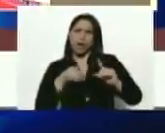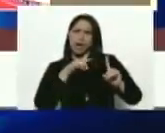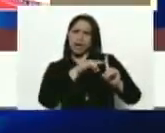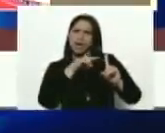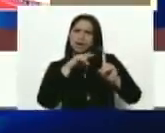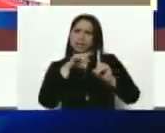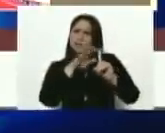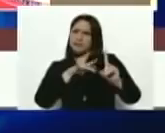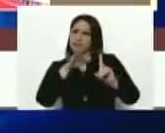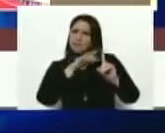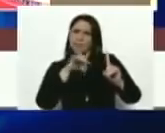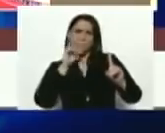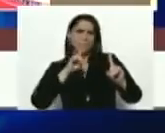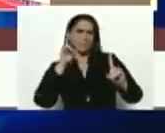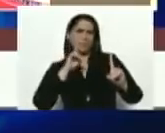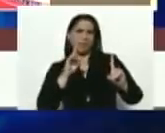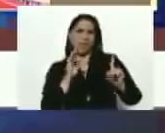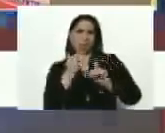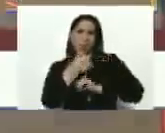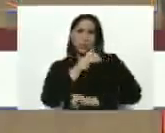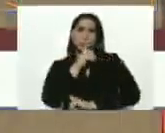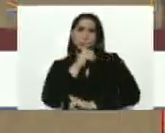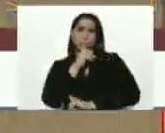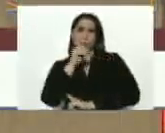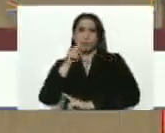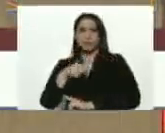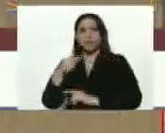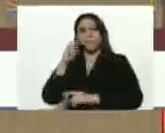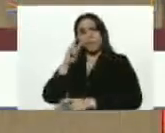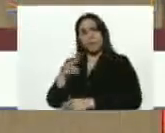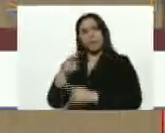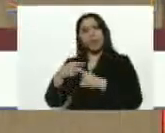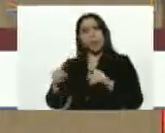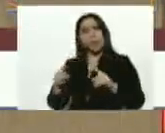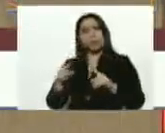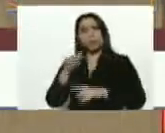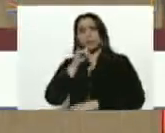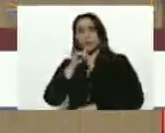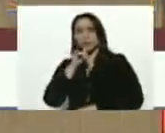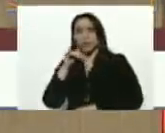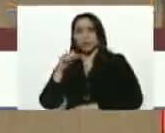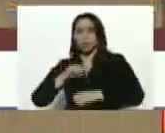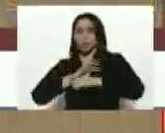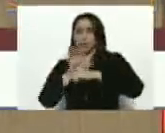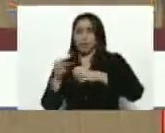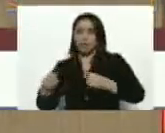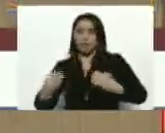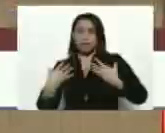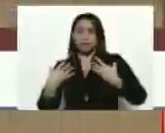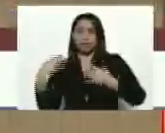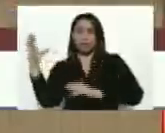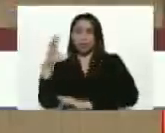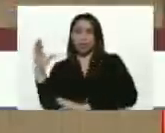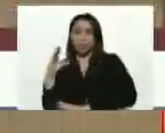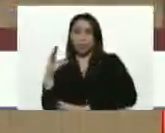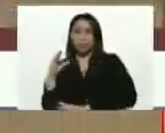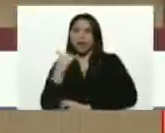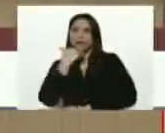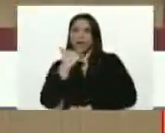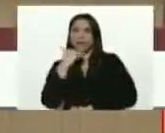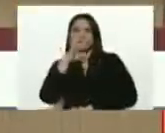ocultar. Aquí vemos otra noticia, coronavirus en Colombia. Ya hay casi 40.000